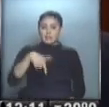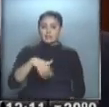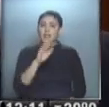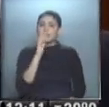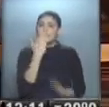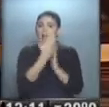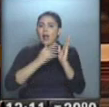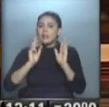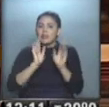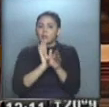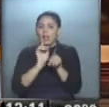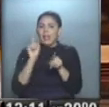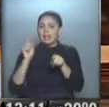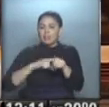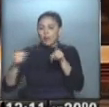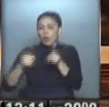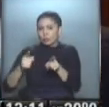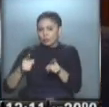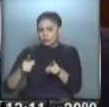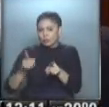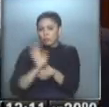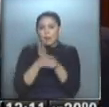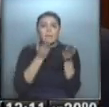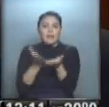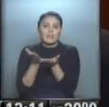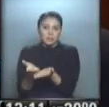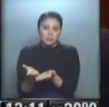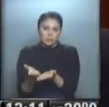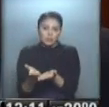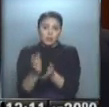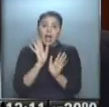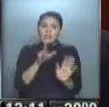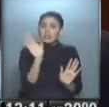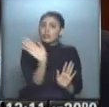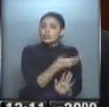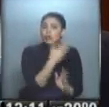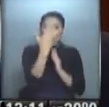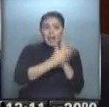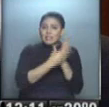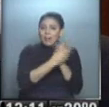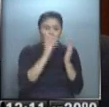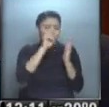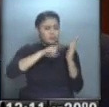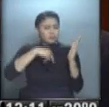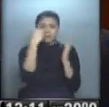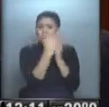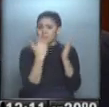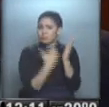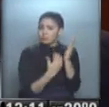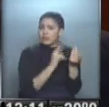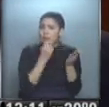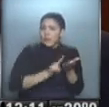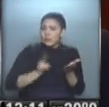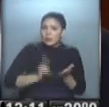licencias precarias, casi privilegios. Eso es lo que han dicho en todo el expediente y lo que sostuvieron